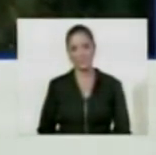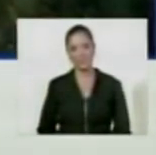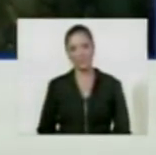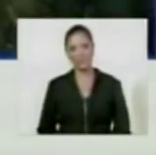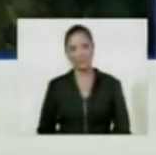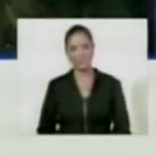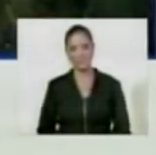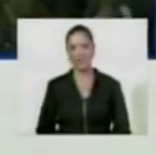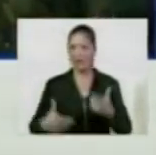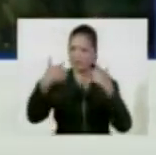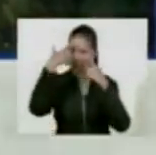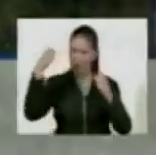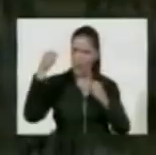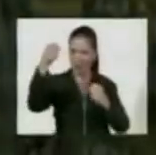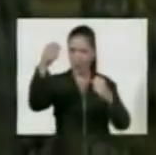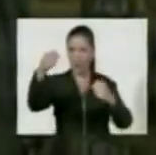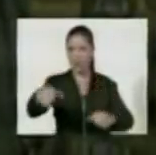Chávez vive.